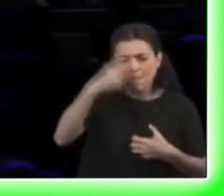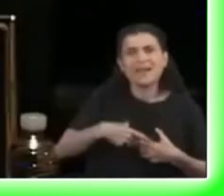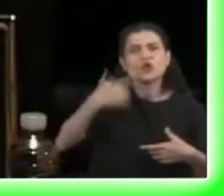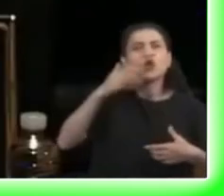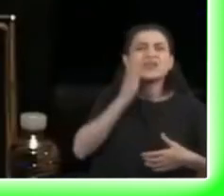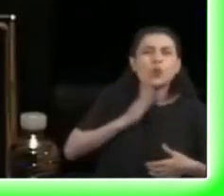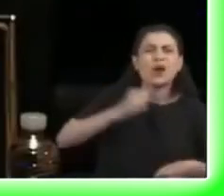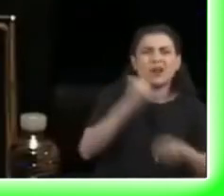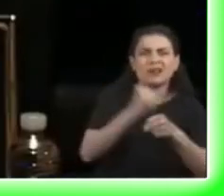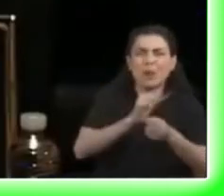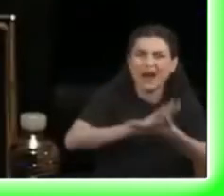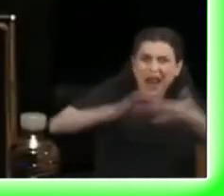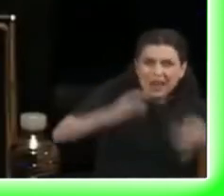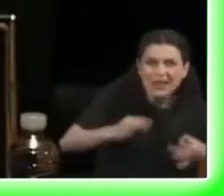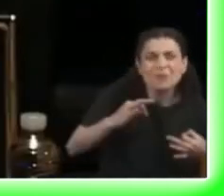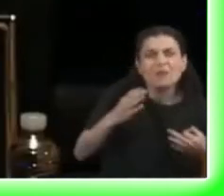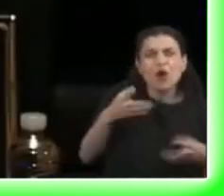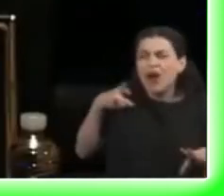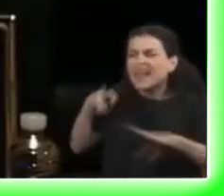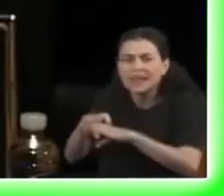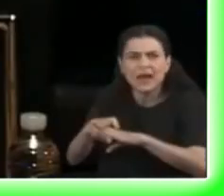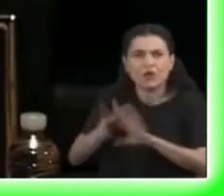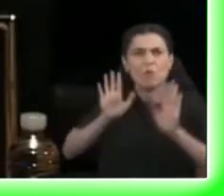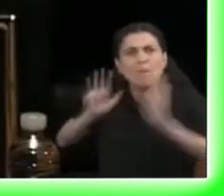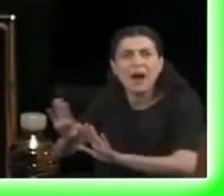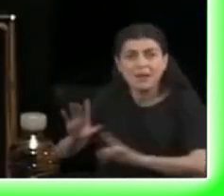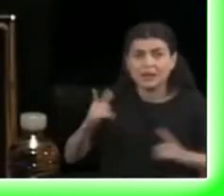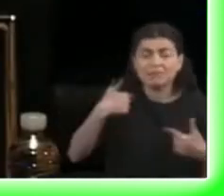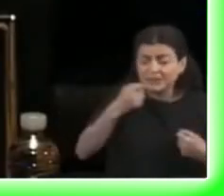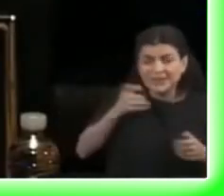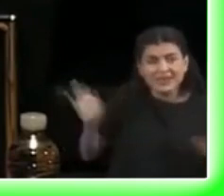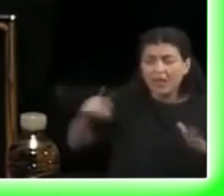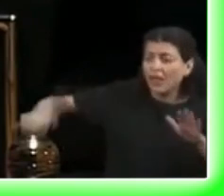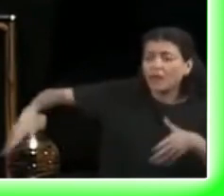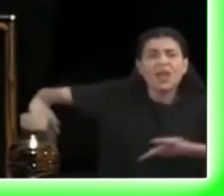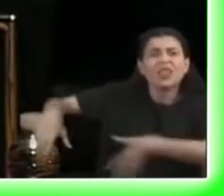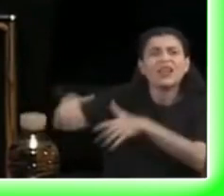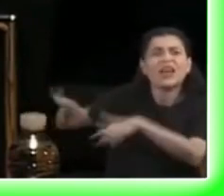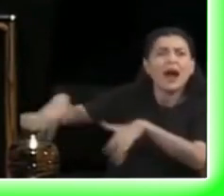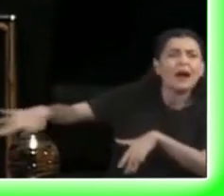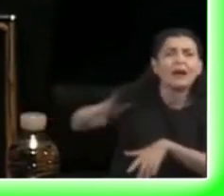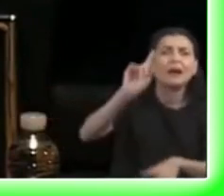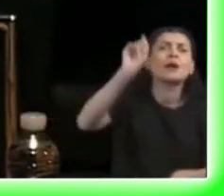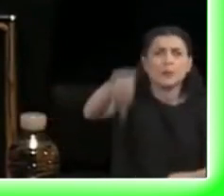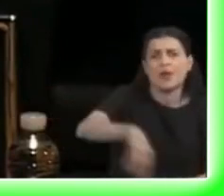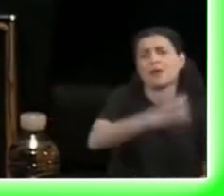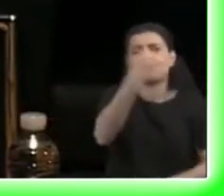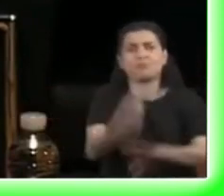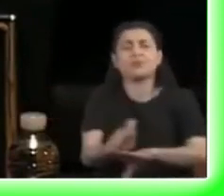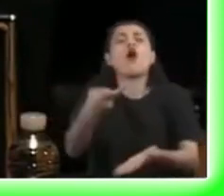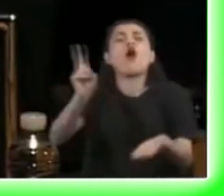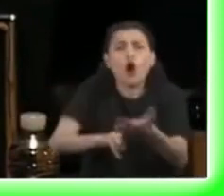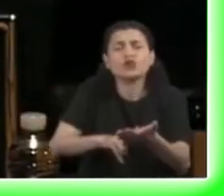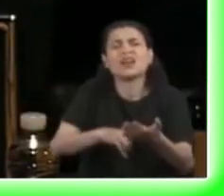Con esas posiciones tibias, políticamente correctas, o los imbéciles del centrismo bien pensante, lo único